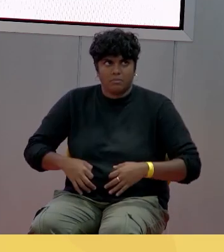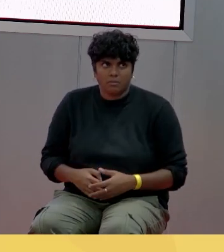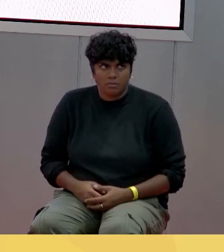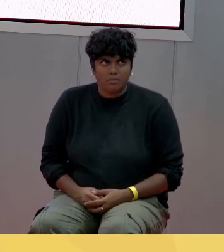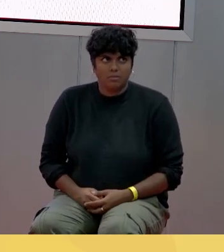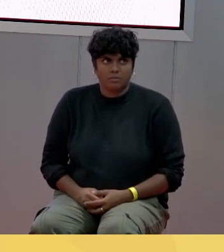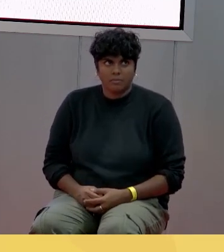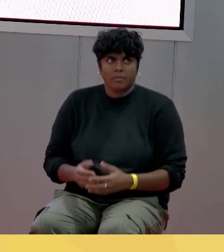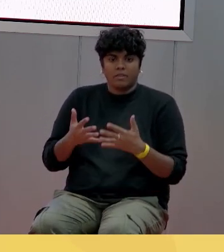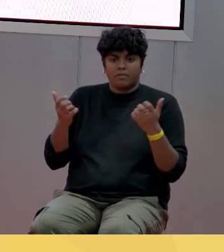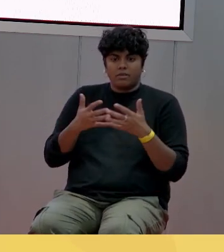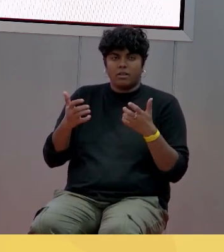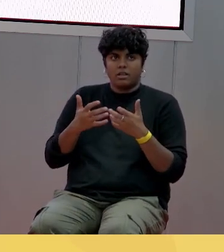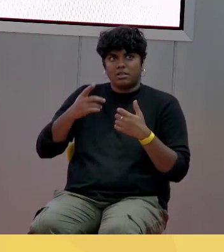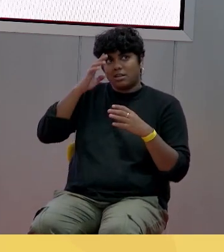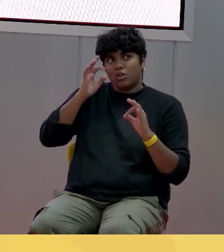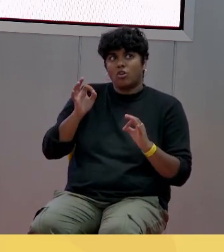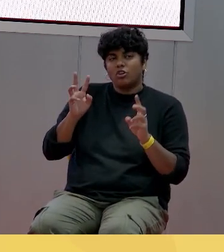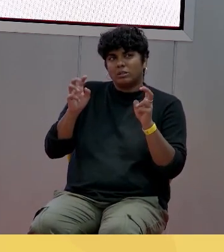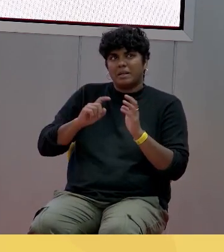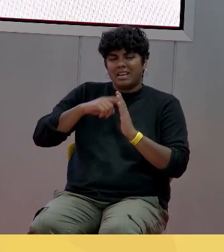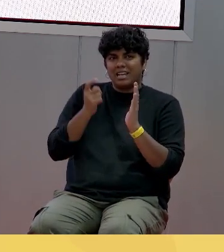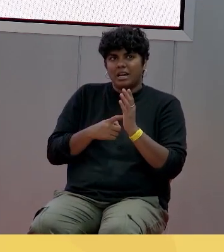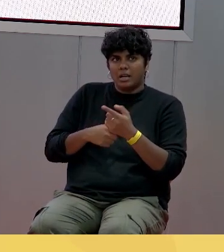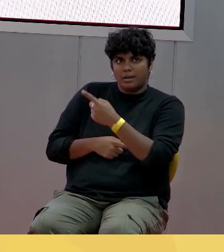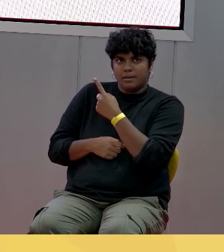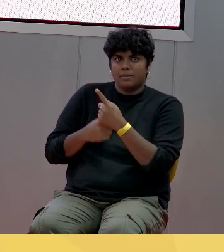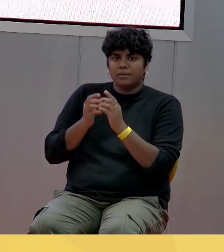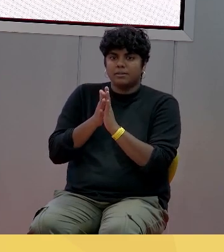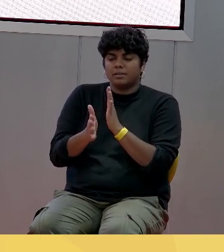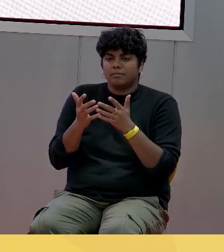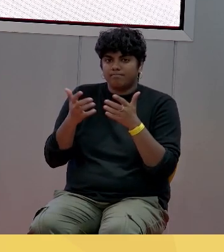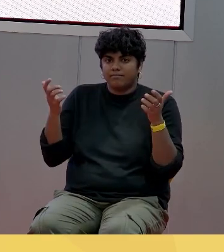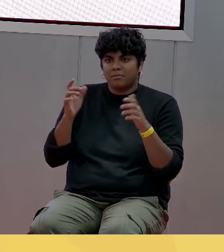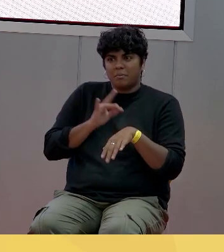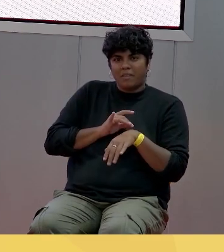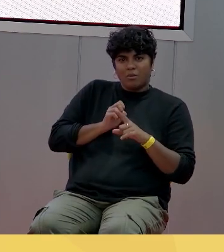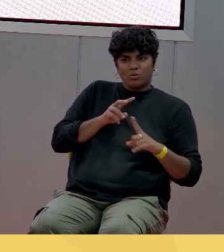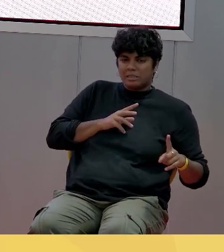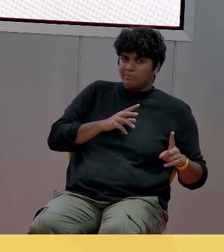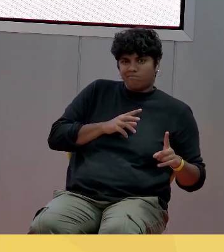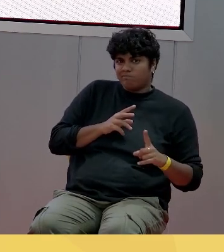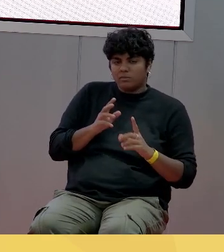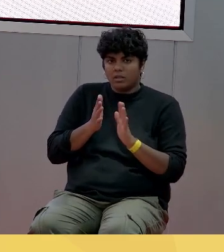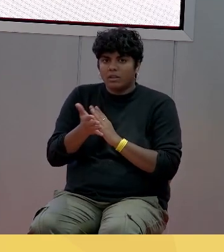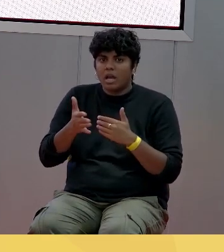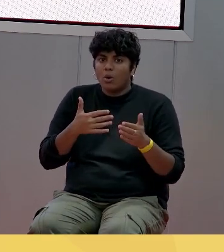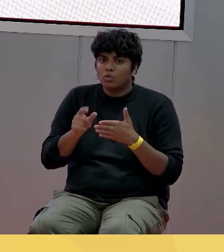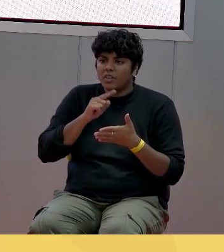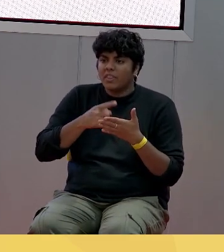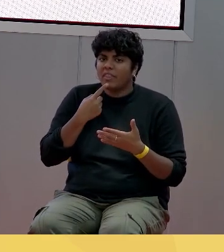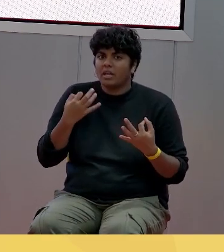curiosa que tiene sentido desde el punto de vista más legal, entiendo, pero nada de sentido desde el punto de vista médico-científico, que los autores dicen que entre